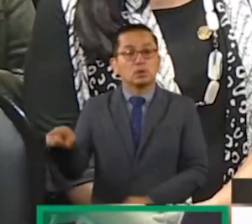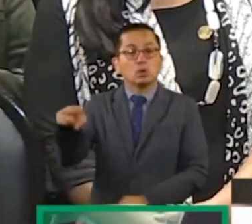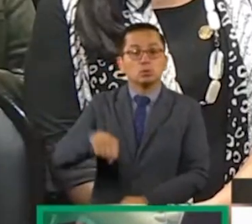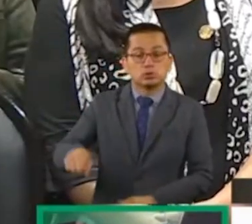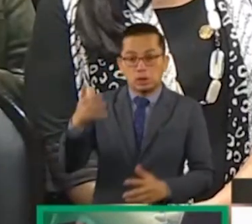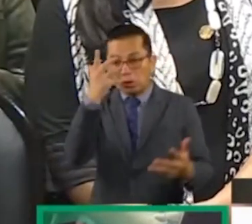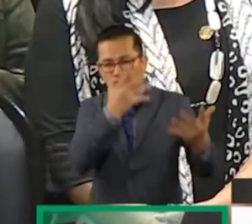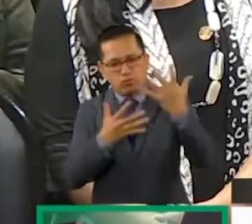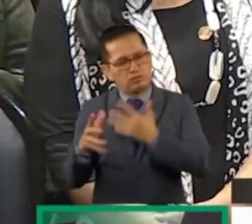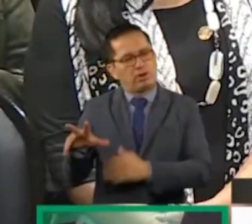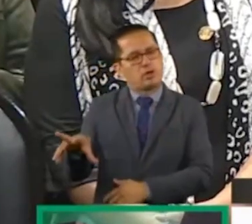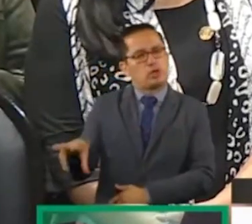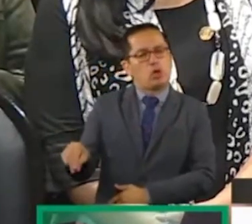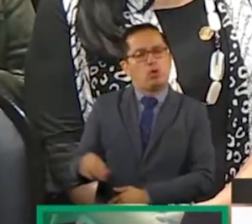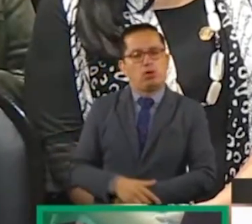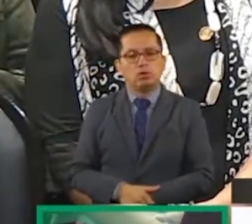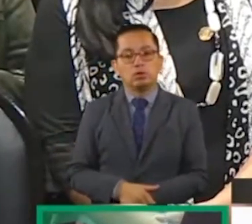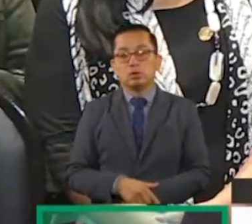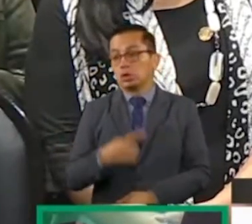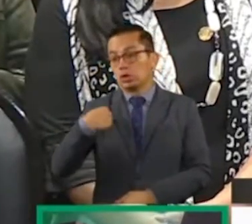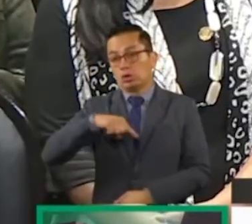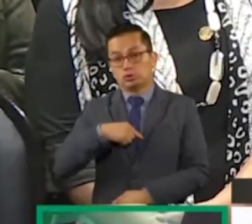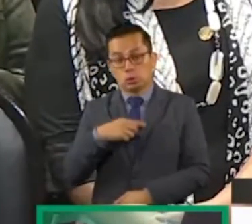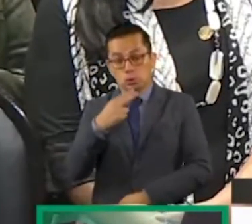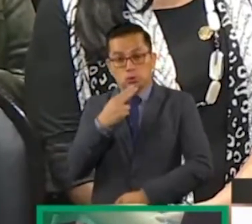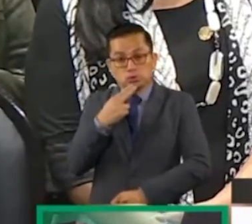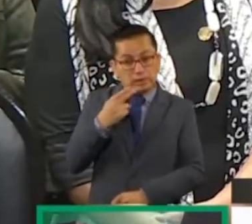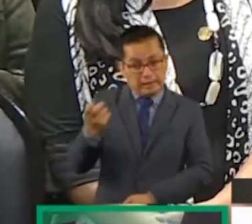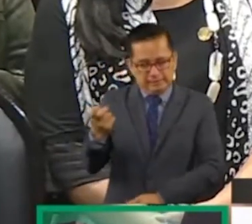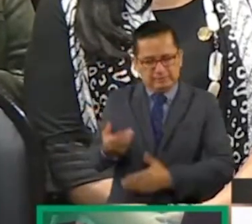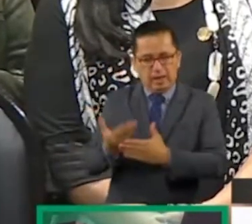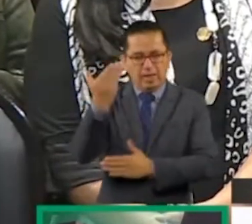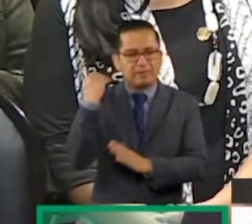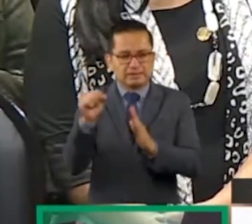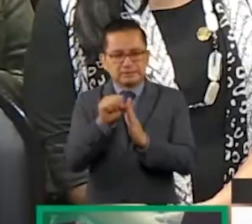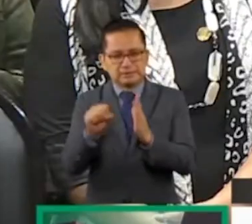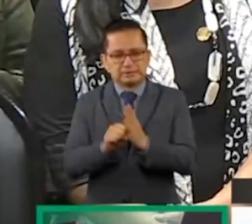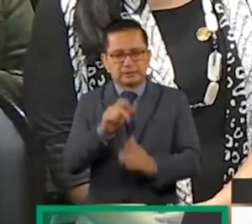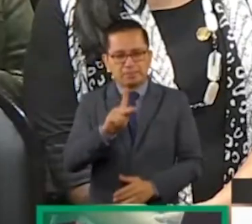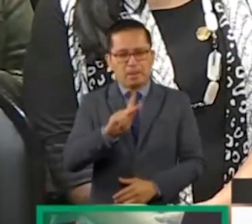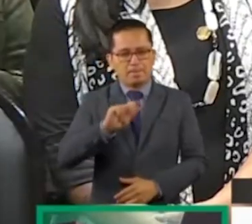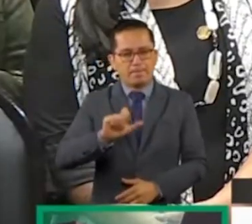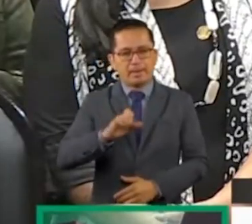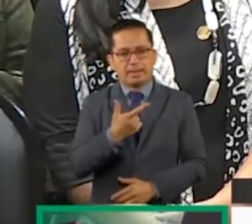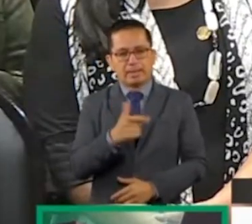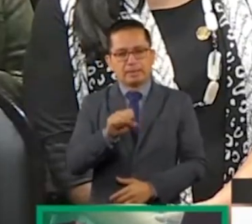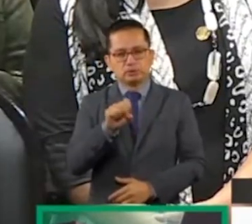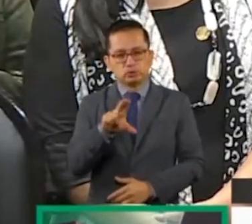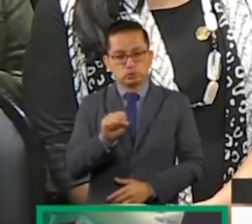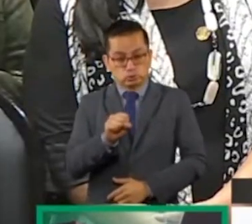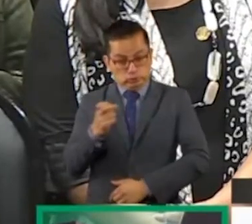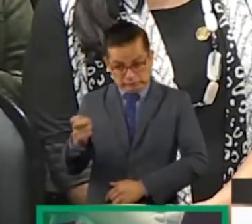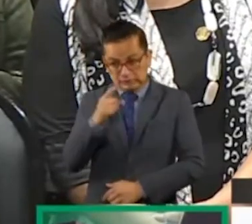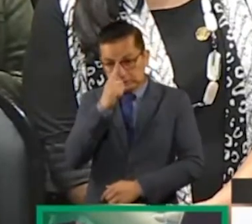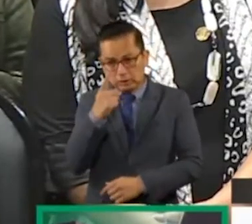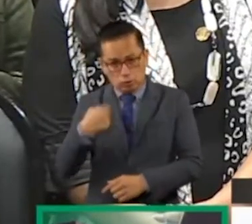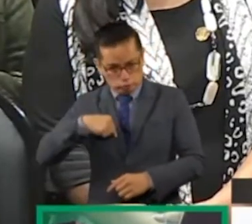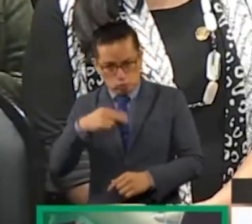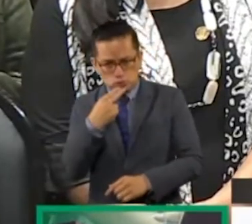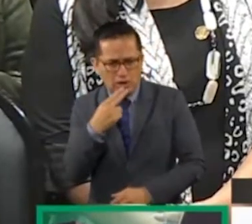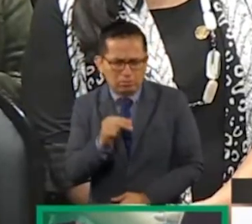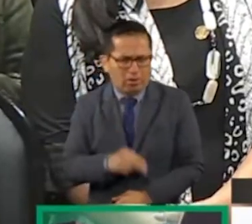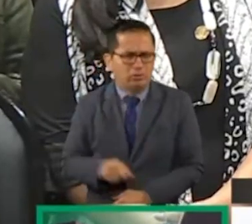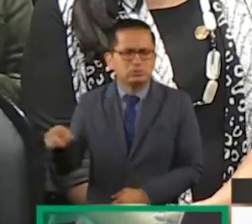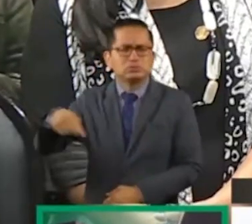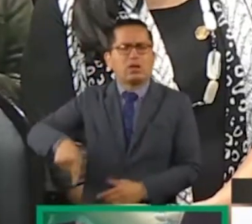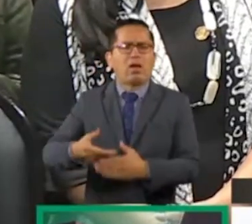Big Brother o el sistema Pegasus, el famoso Pegasus, que investigó a más de 1,200 teléfonos y que